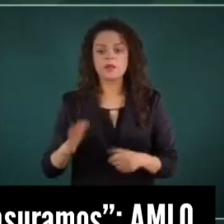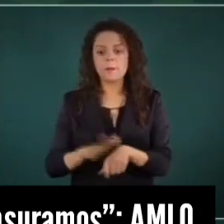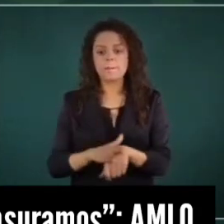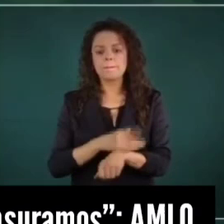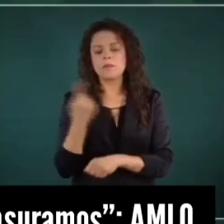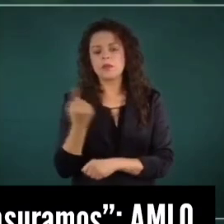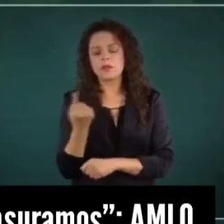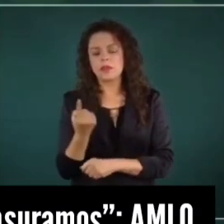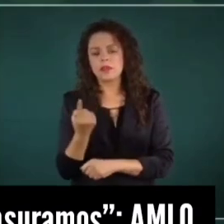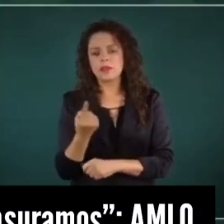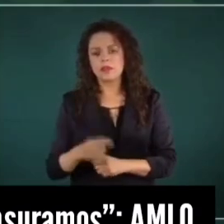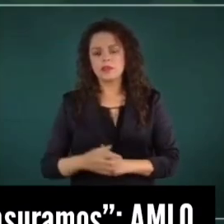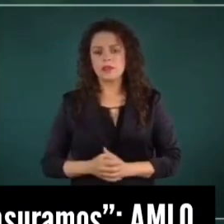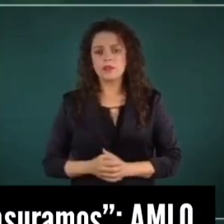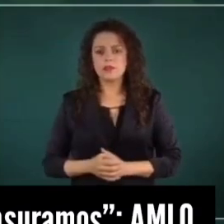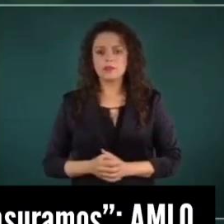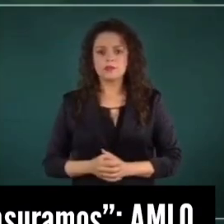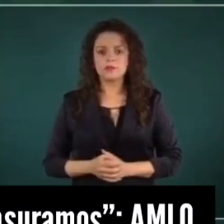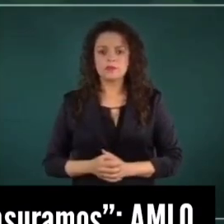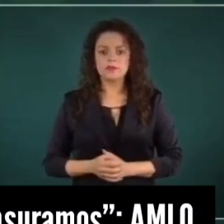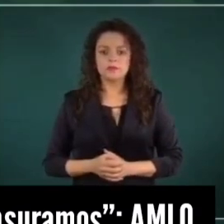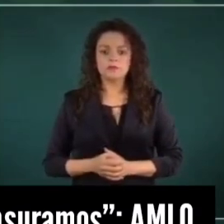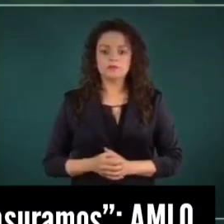de manera